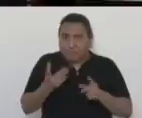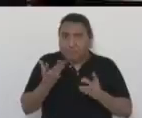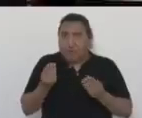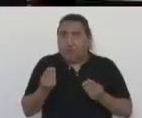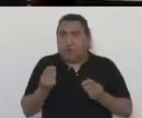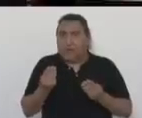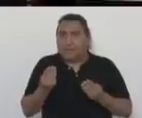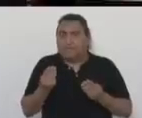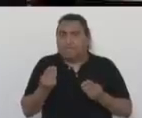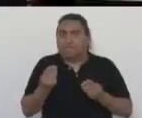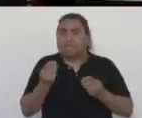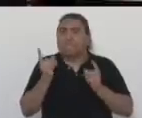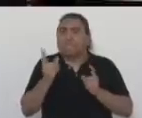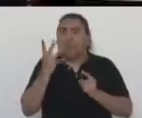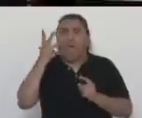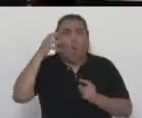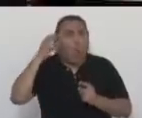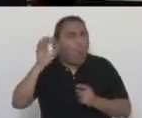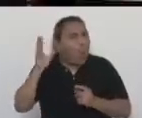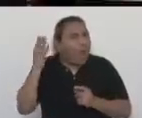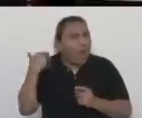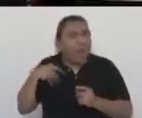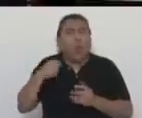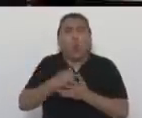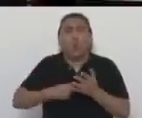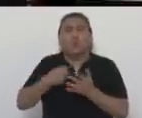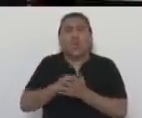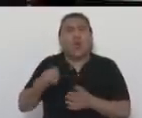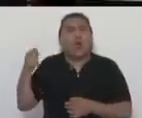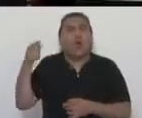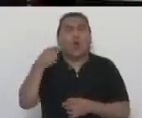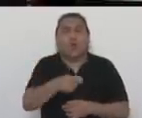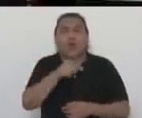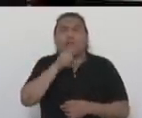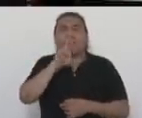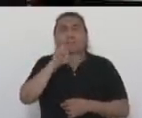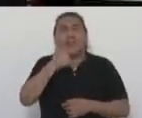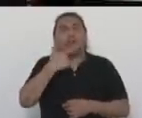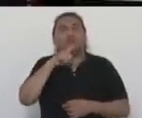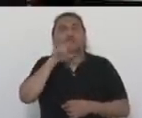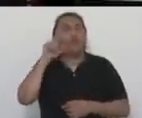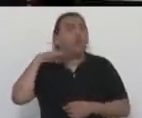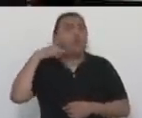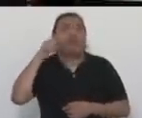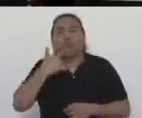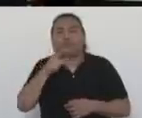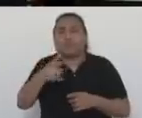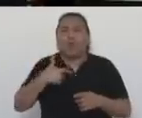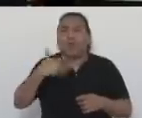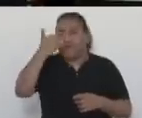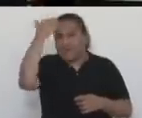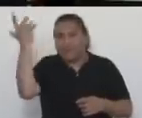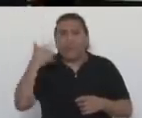como hicieron mis abuelos en la lucha contra el mal de los rastrojos, para que la ELA sea una enfermedad que se atraviese